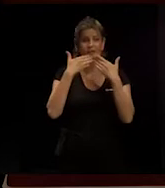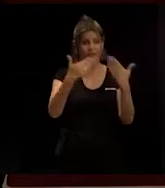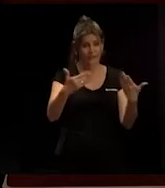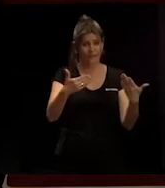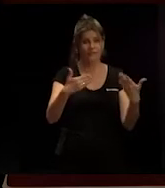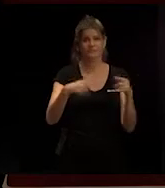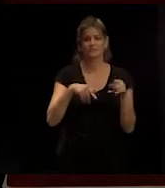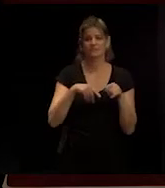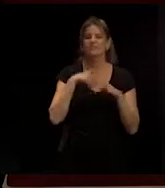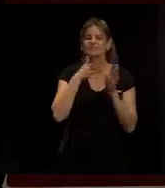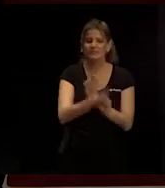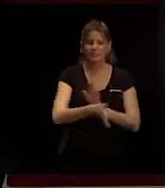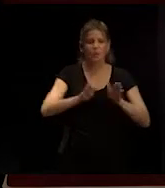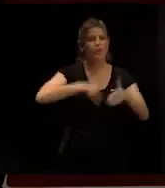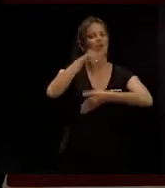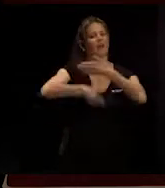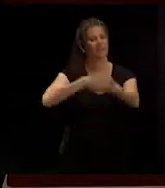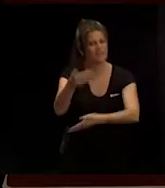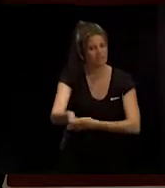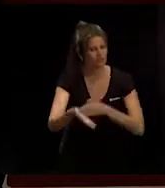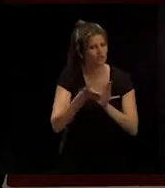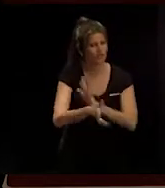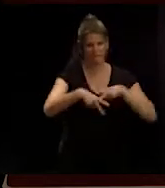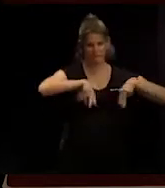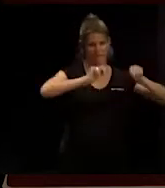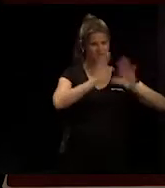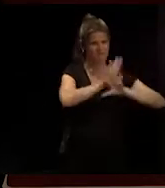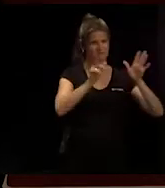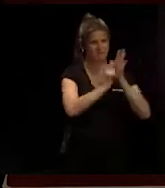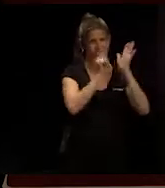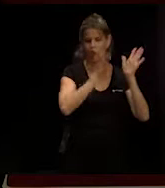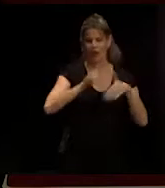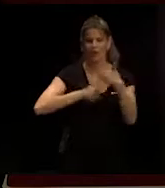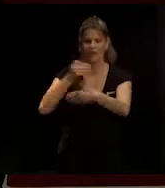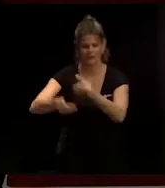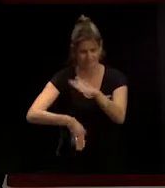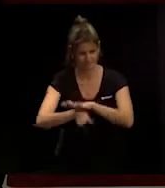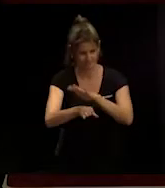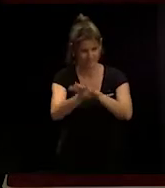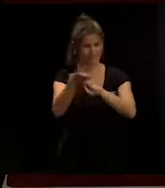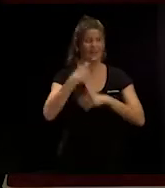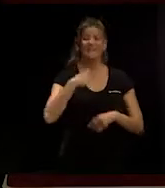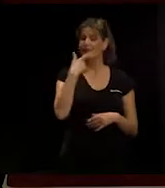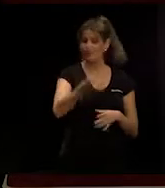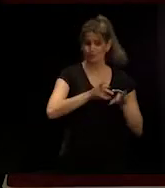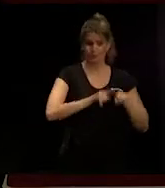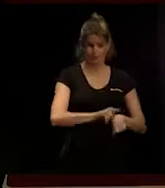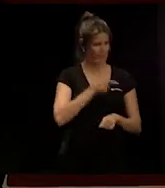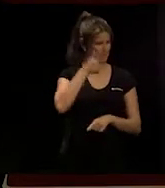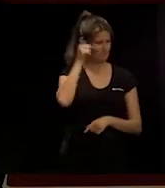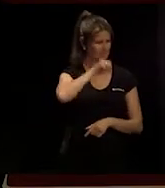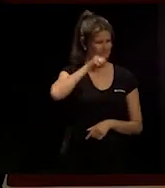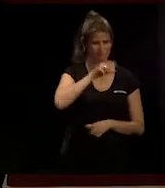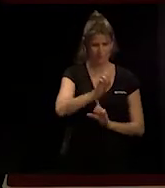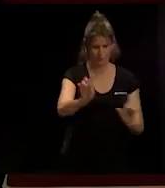sea un adelante y no un parón en todo lo que sea este acto de las jornadas. Pues nada, dicho esto, no me enrollo más y vamos a empezar con